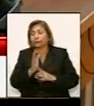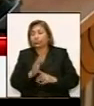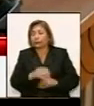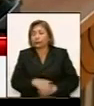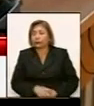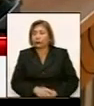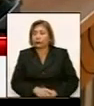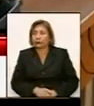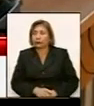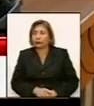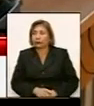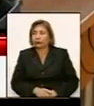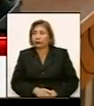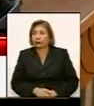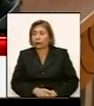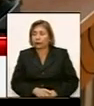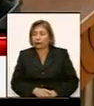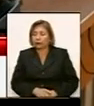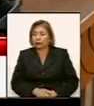de una de las entrevistas.